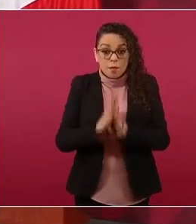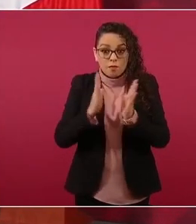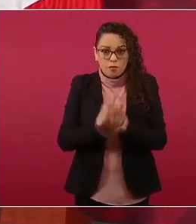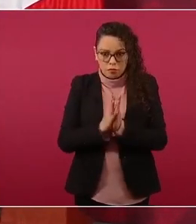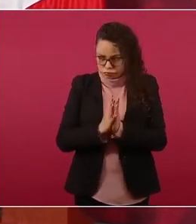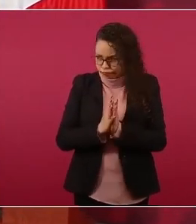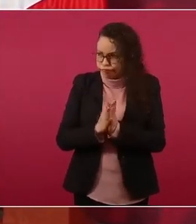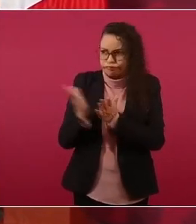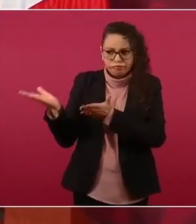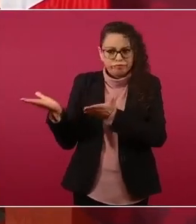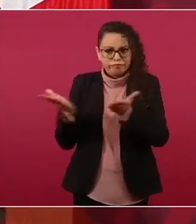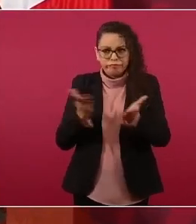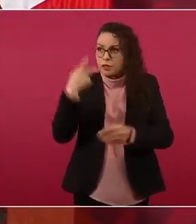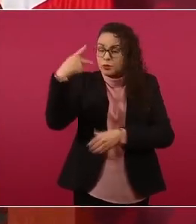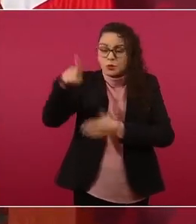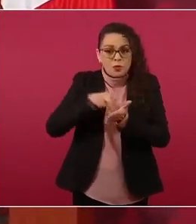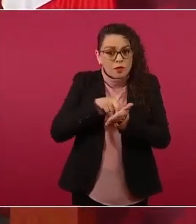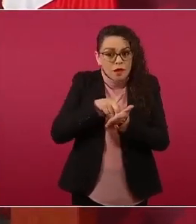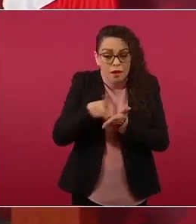derecho.